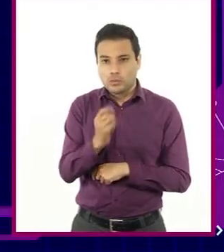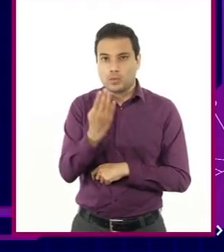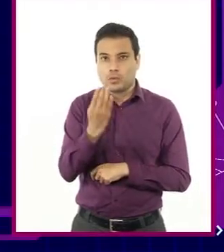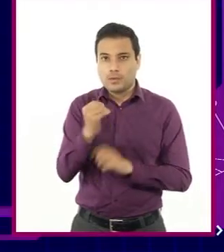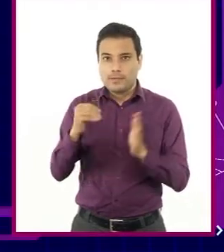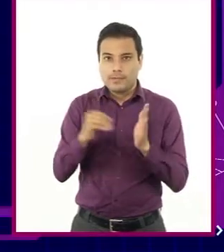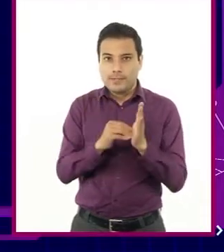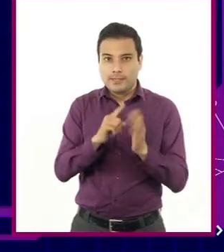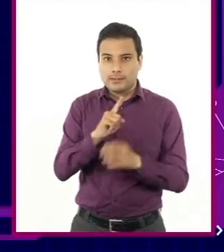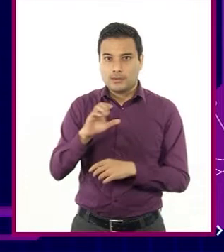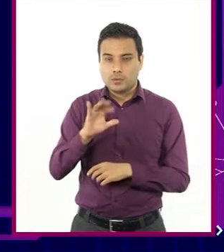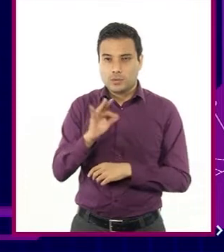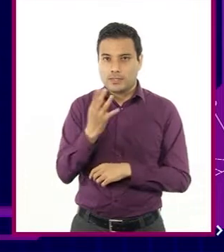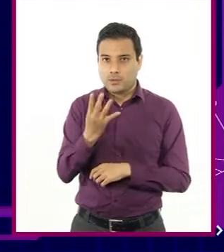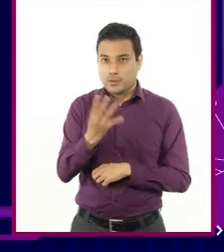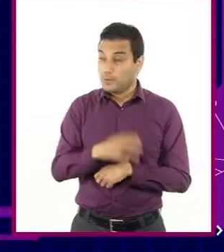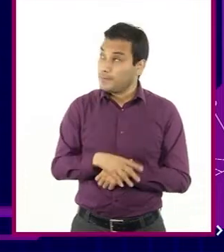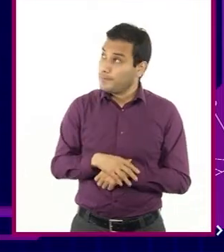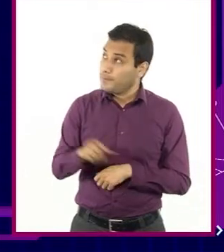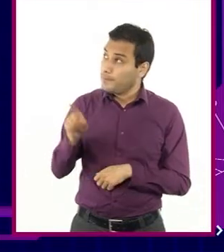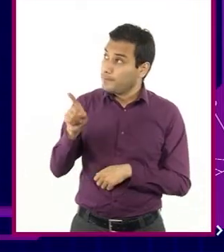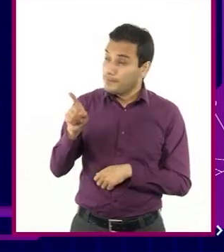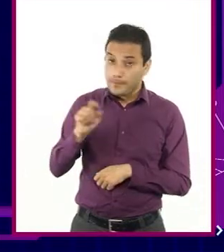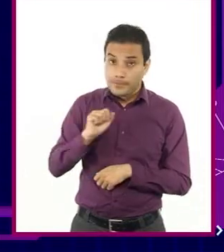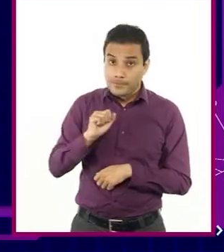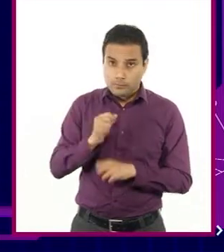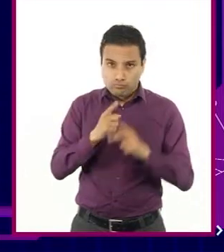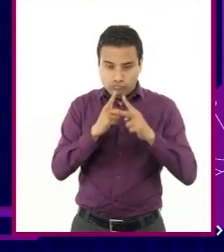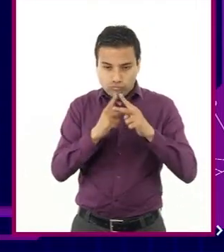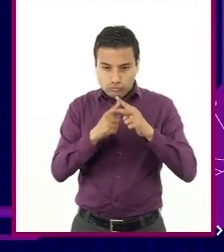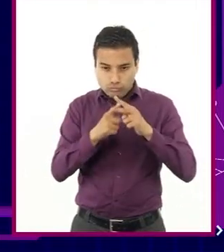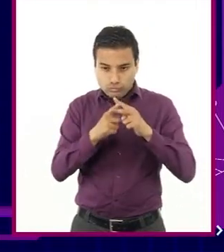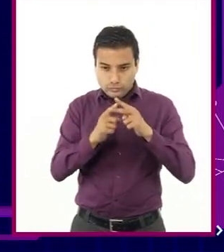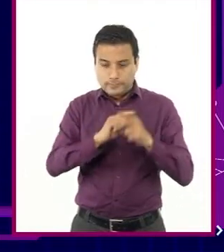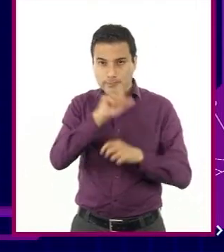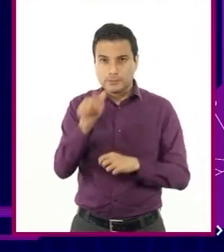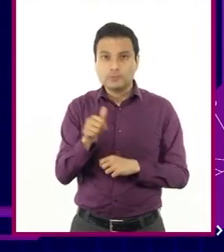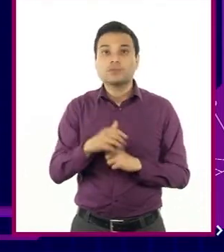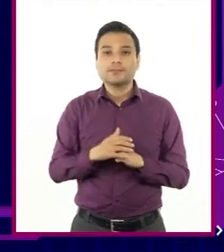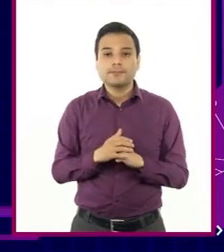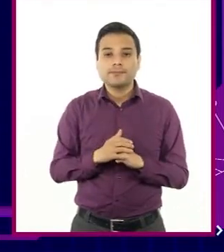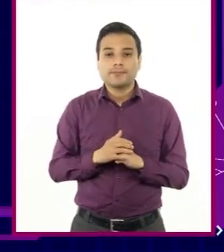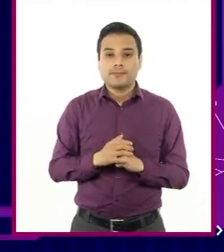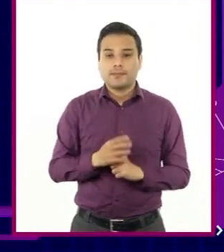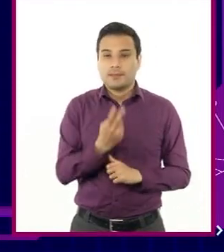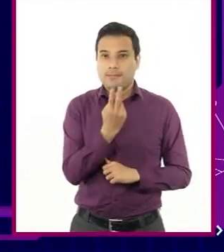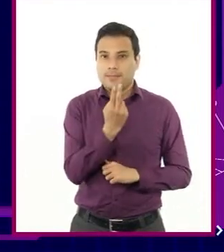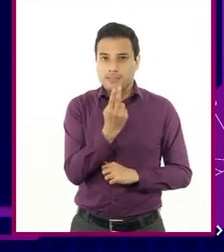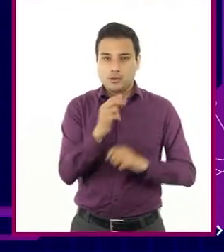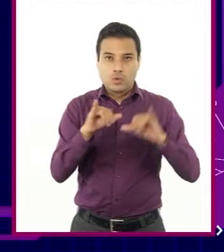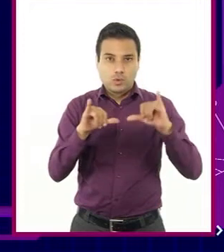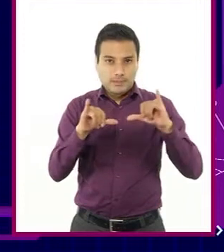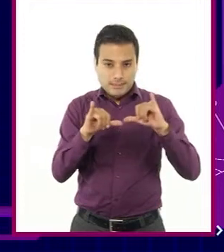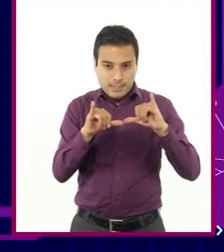0.9144 metros entre una yarda. De esta operación se obtienen 25 yardas por